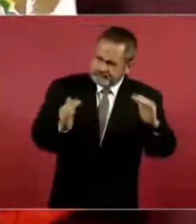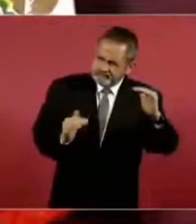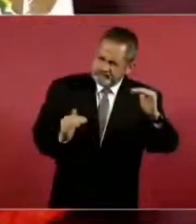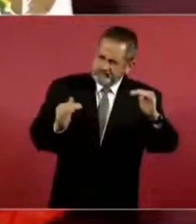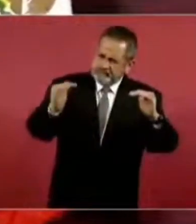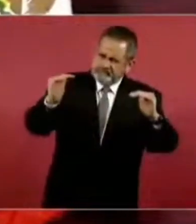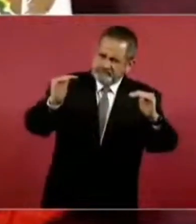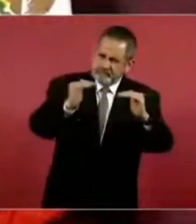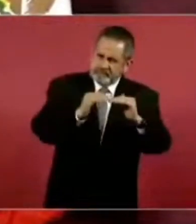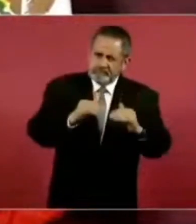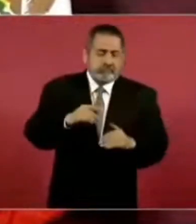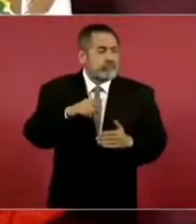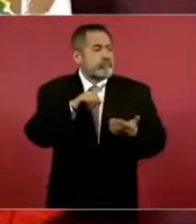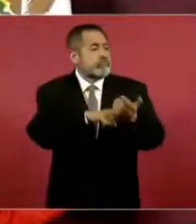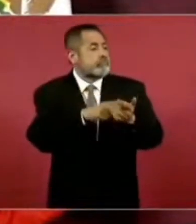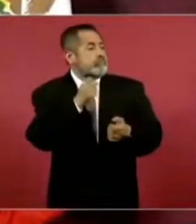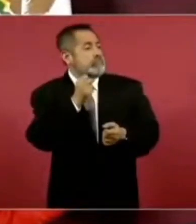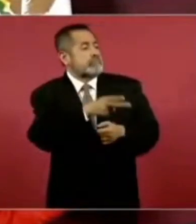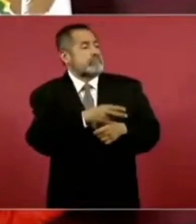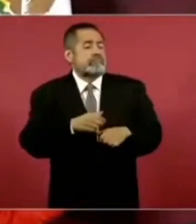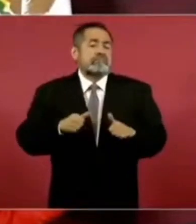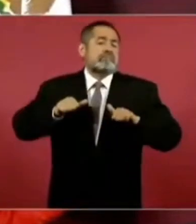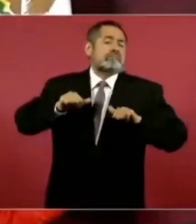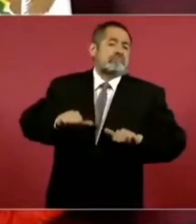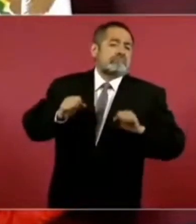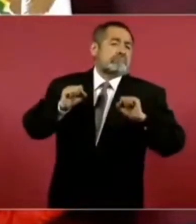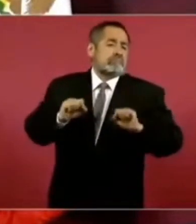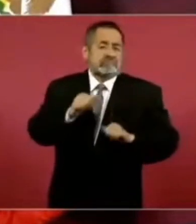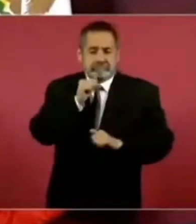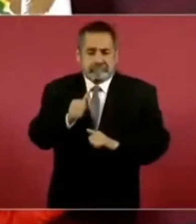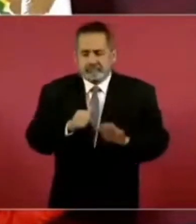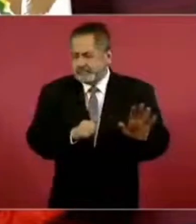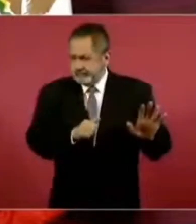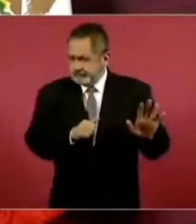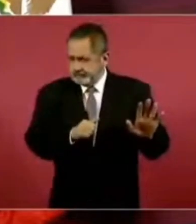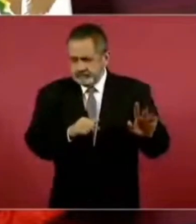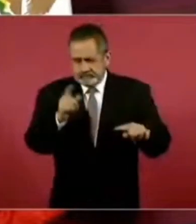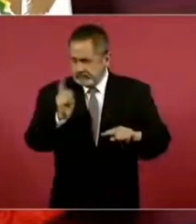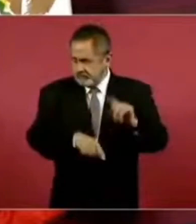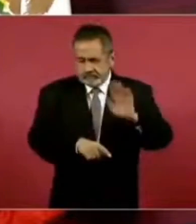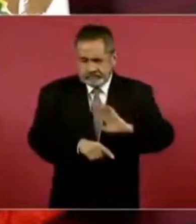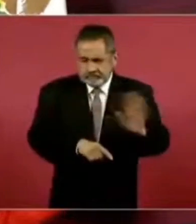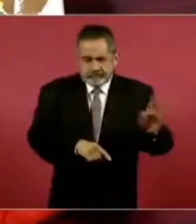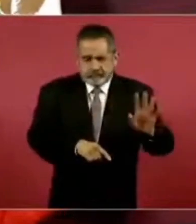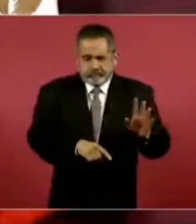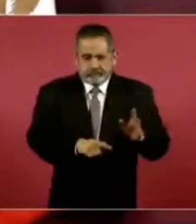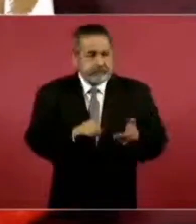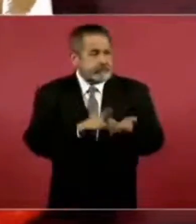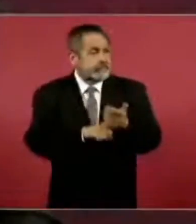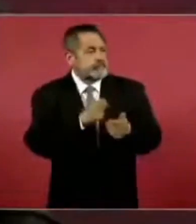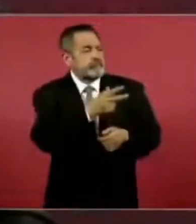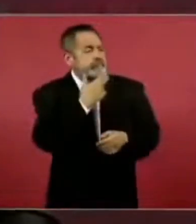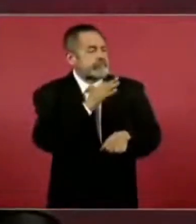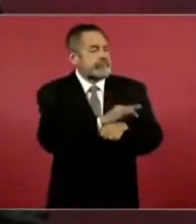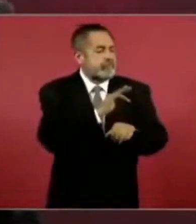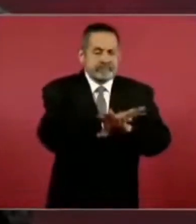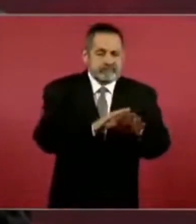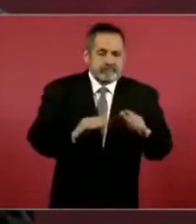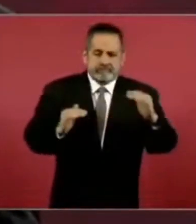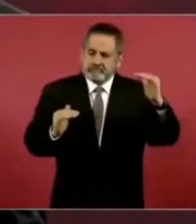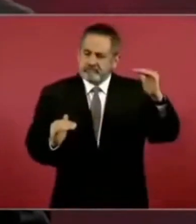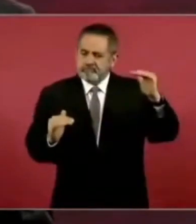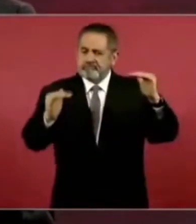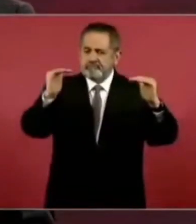los privilegios. Y si se termina con los privilegios, se termina con la corrupción, van para